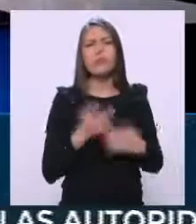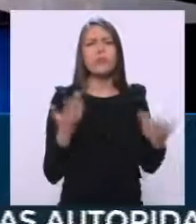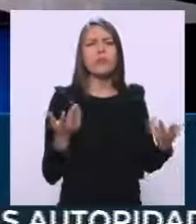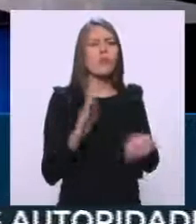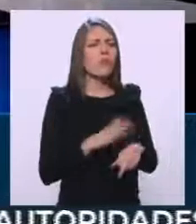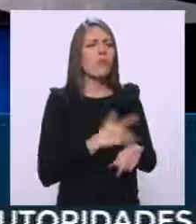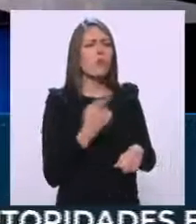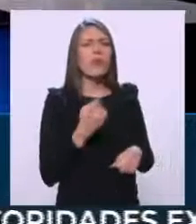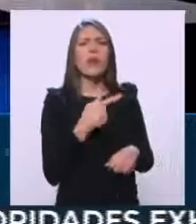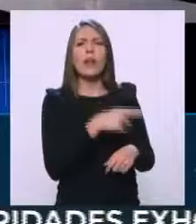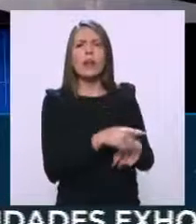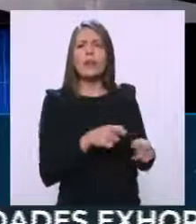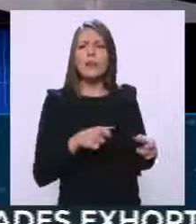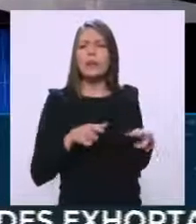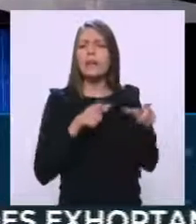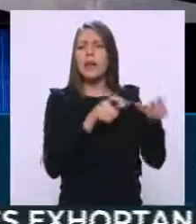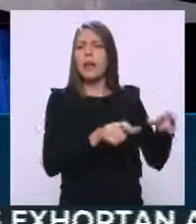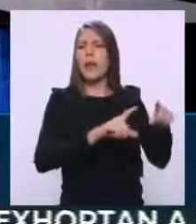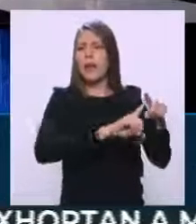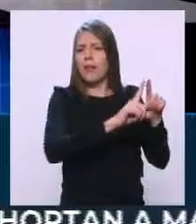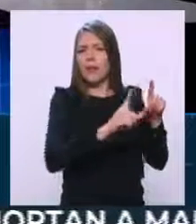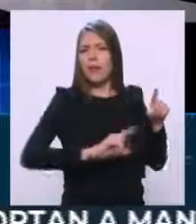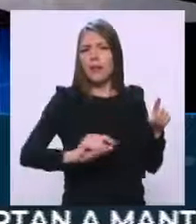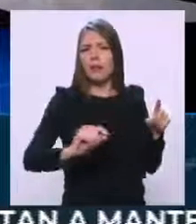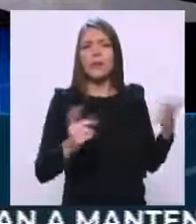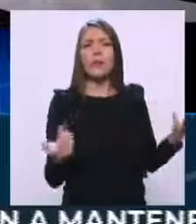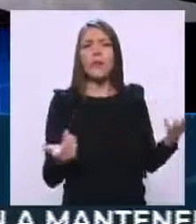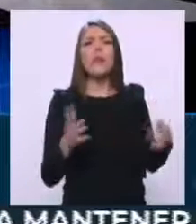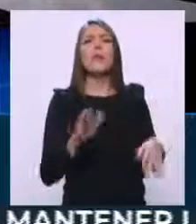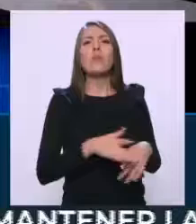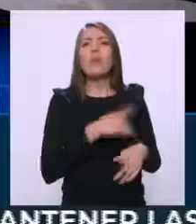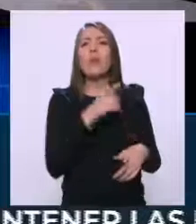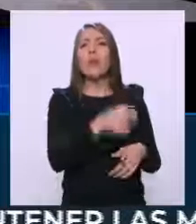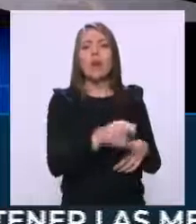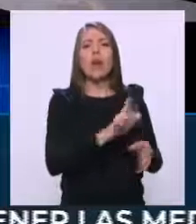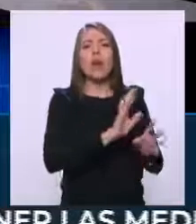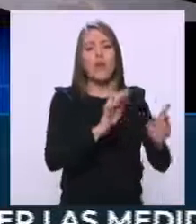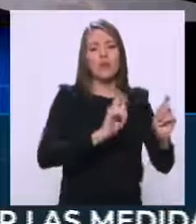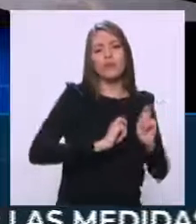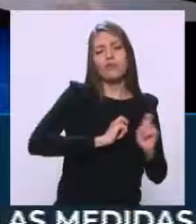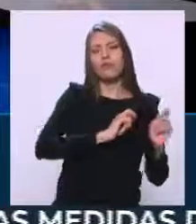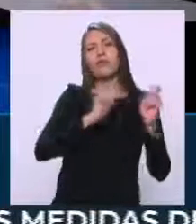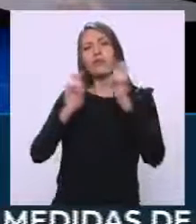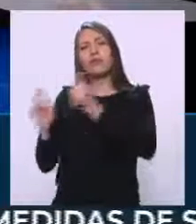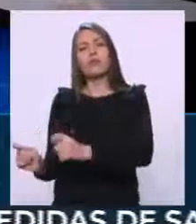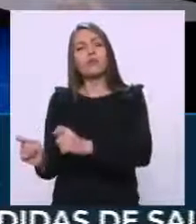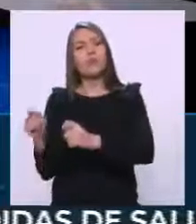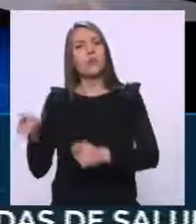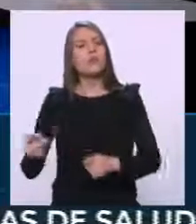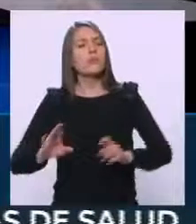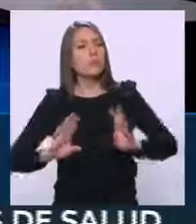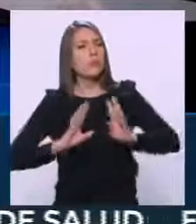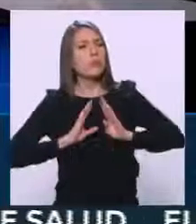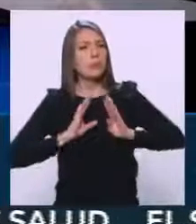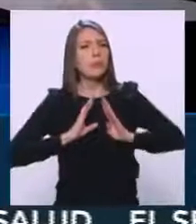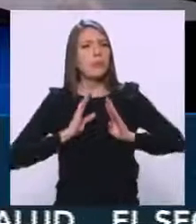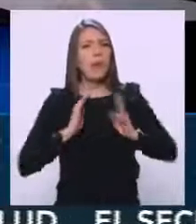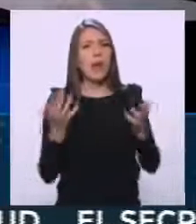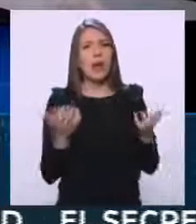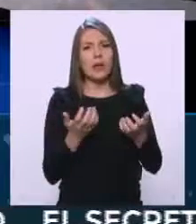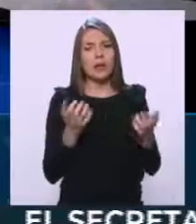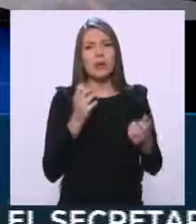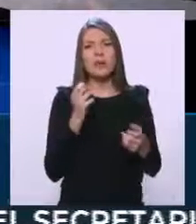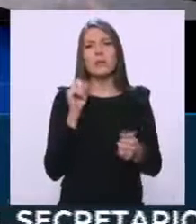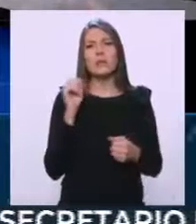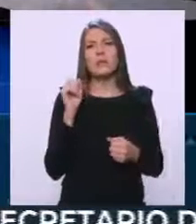asunto de seguridad nacional y porque se requiere que pasen al orden de una administración militar a través de la Secretaría de